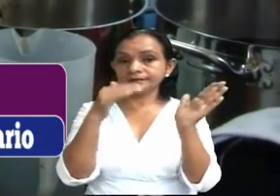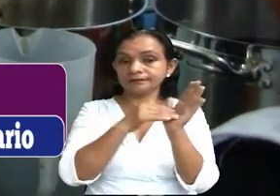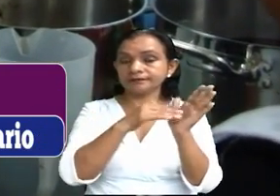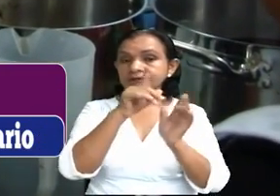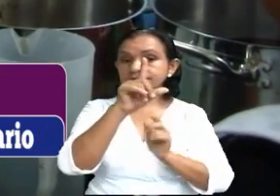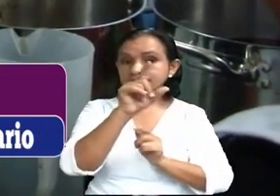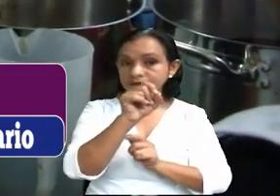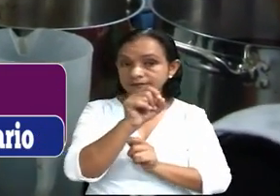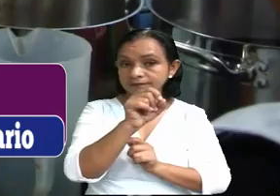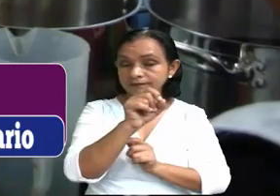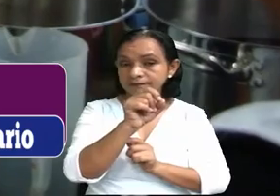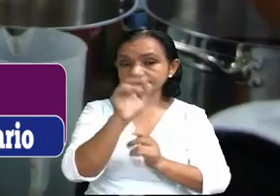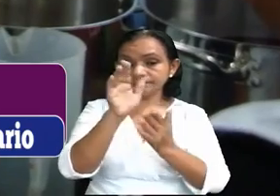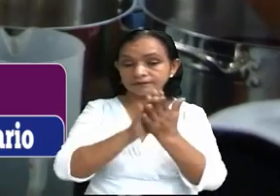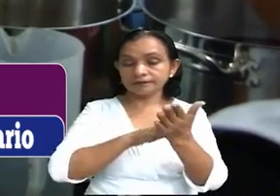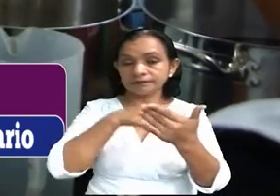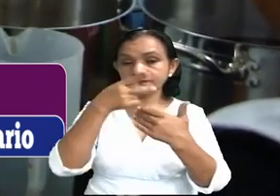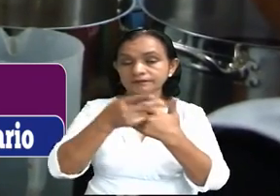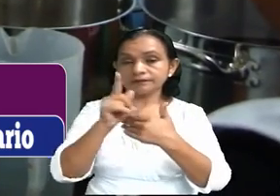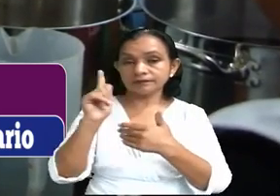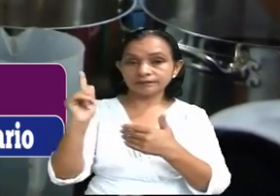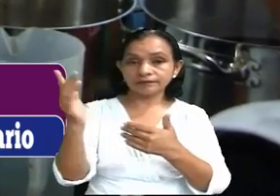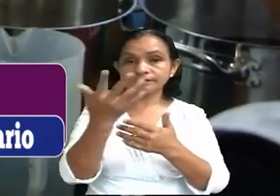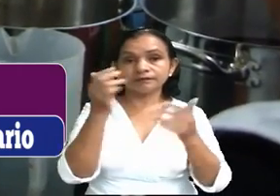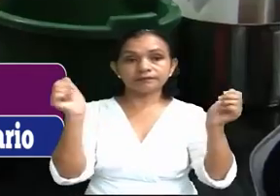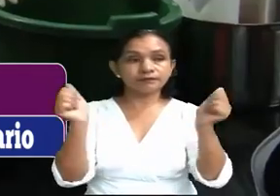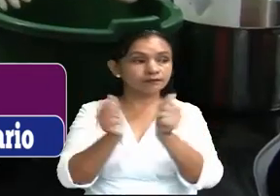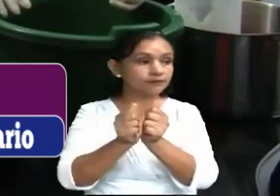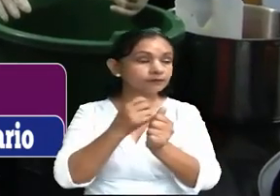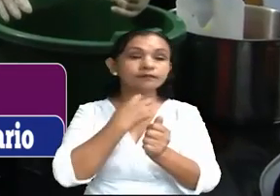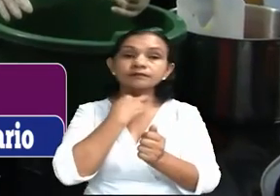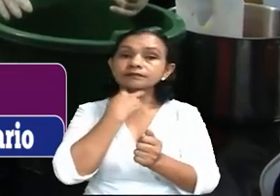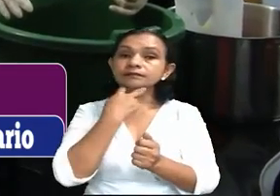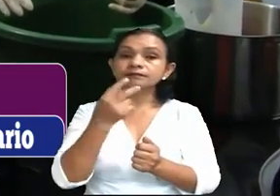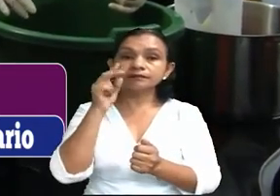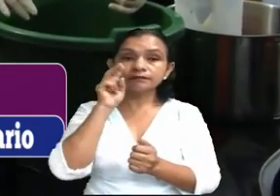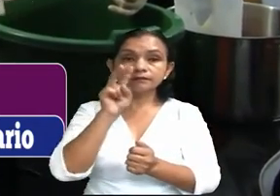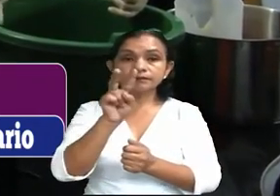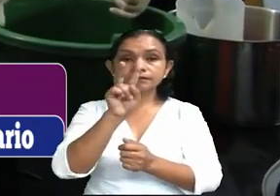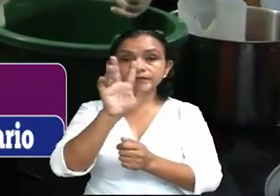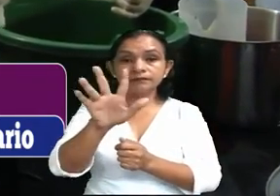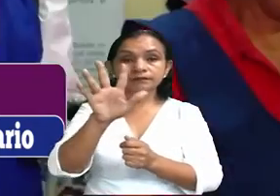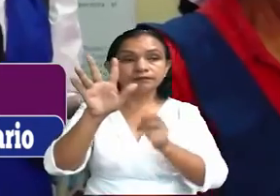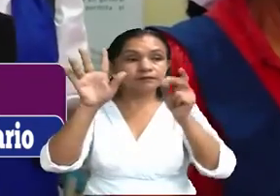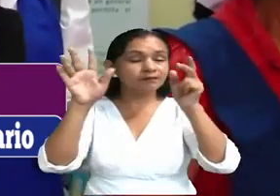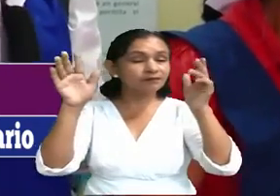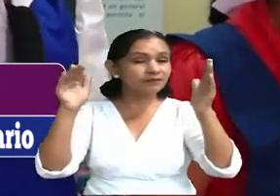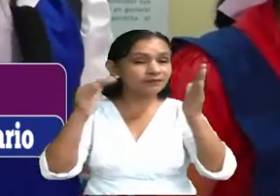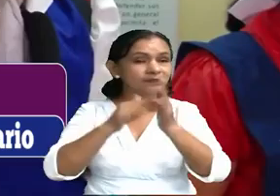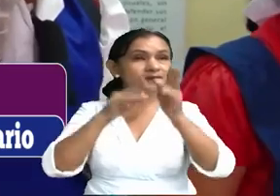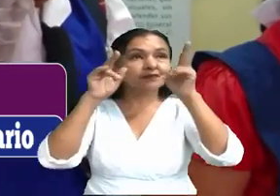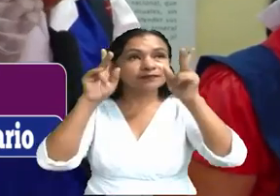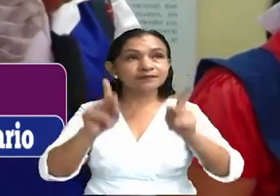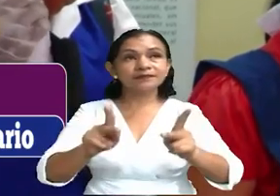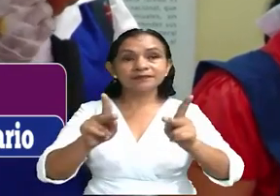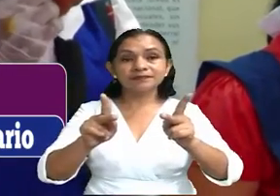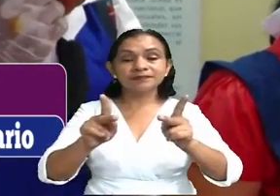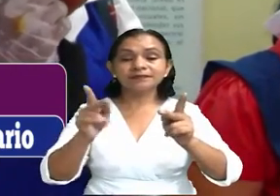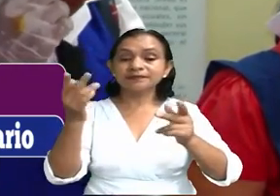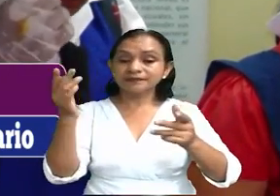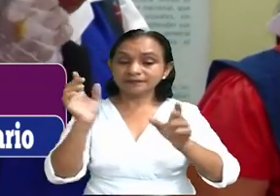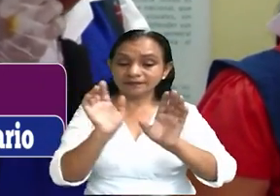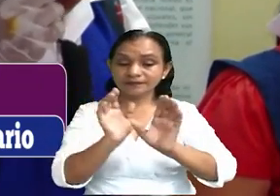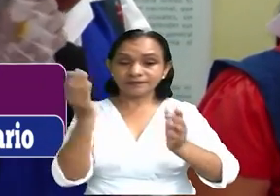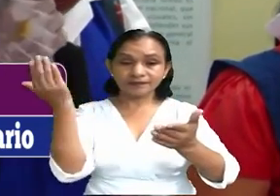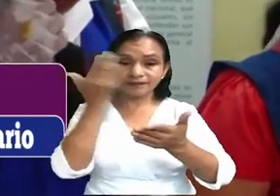2010, en el programa Todos con Vos, se reflejaban 25.000 personas con discapacidad en edad escolar, es